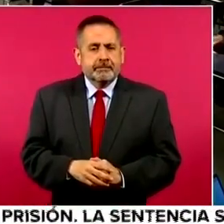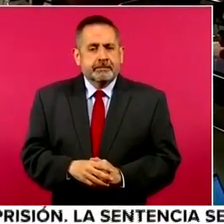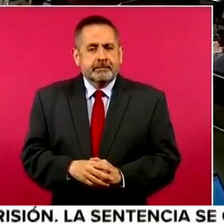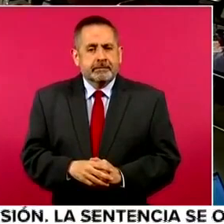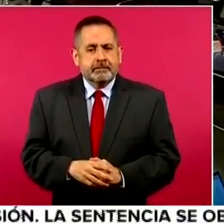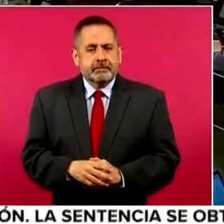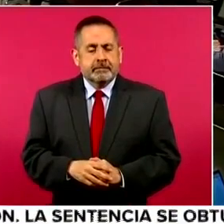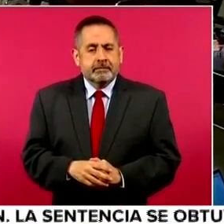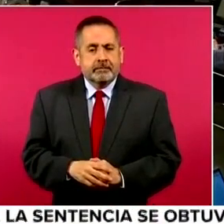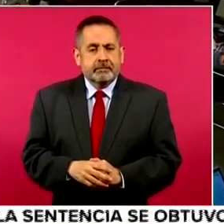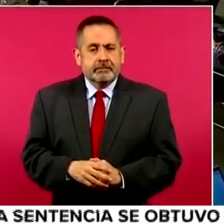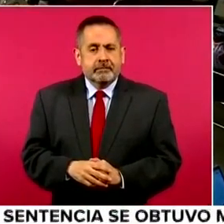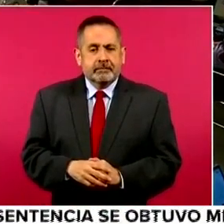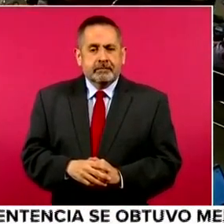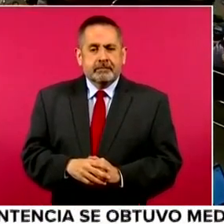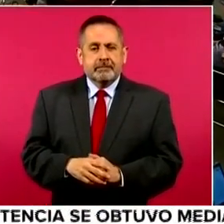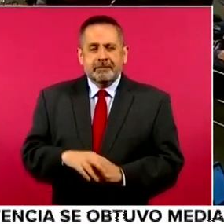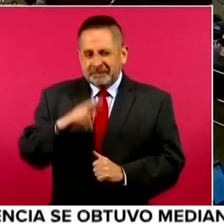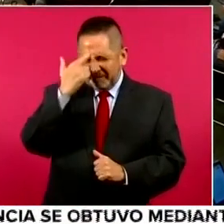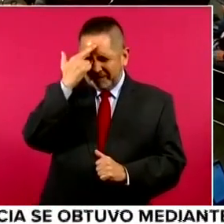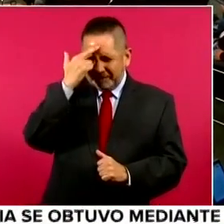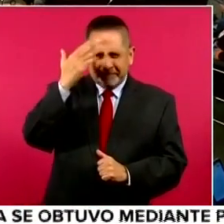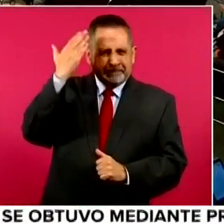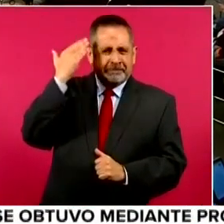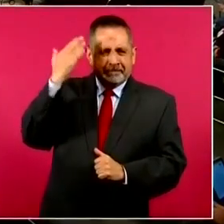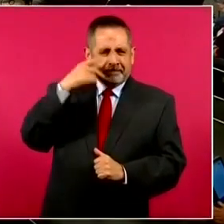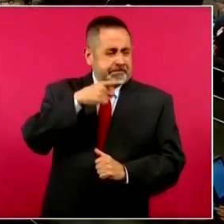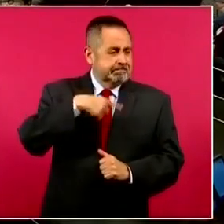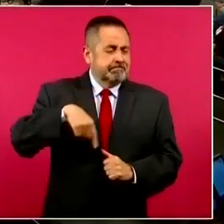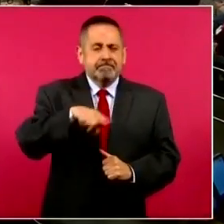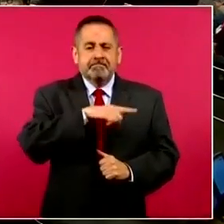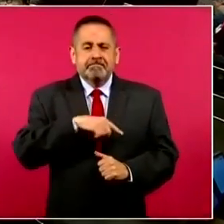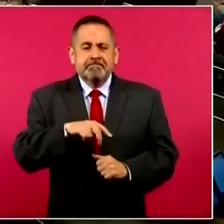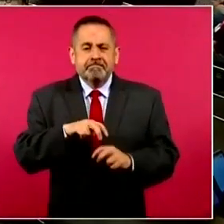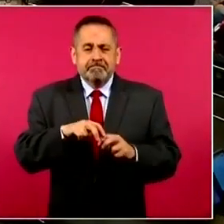todos estaban en contra de la ley eléctrica.